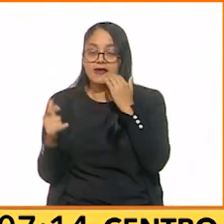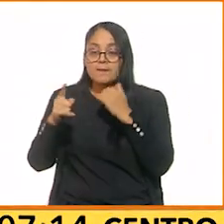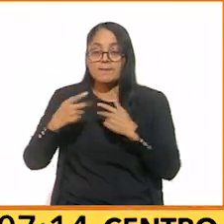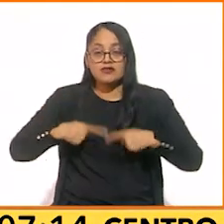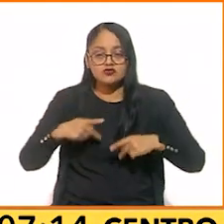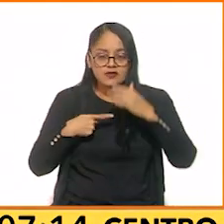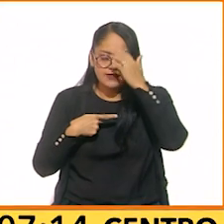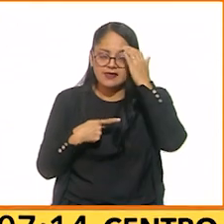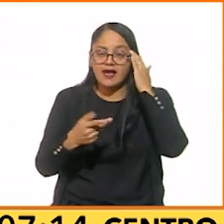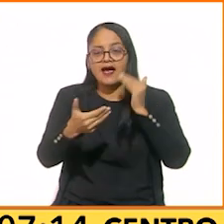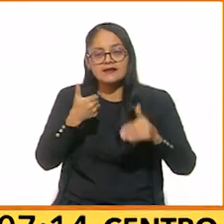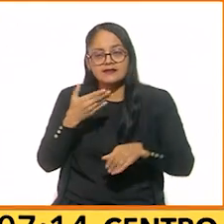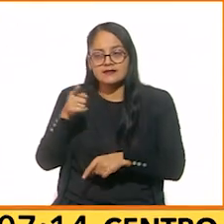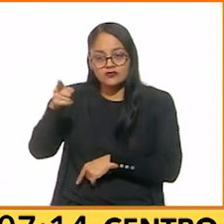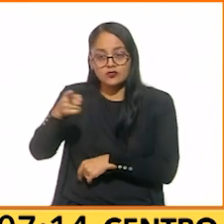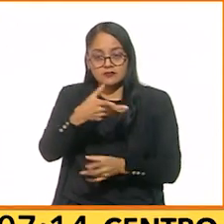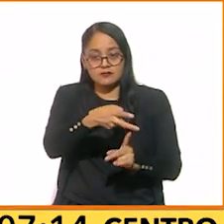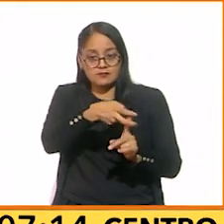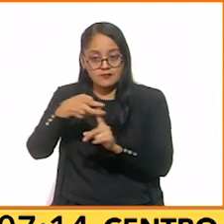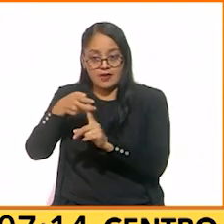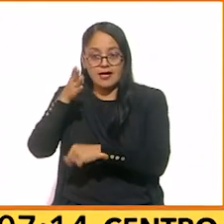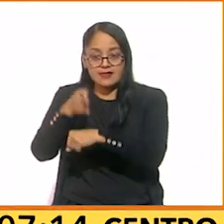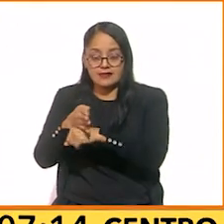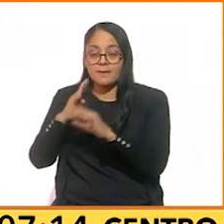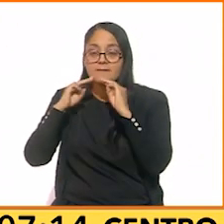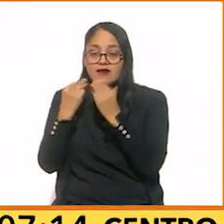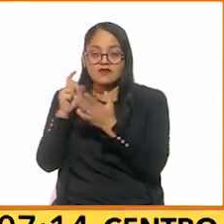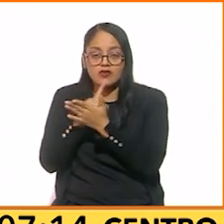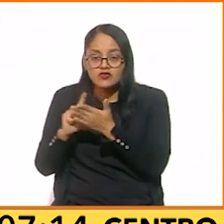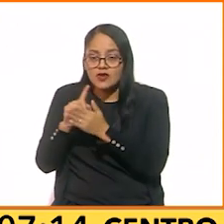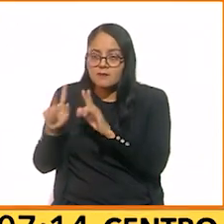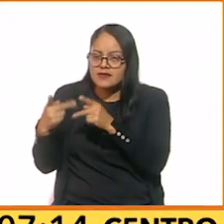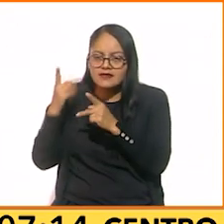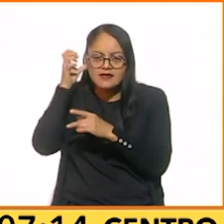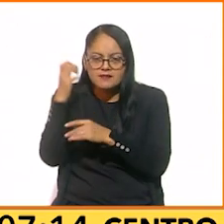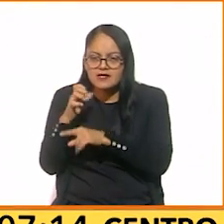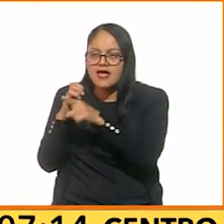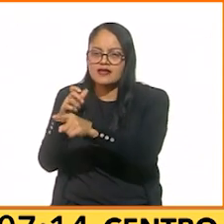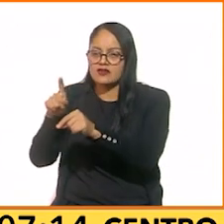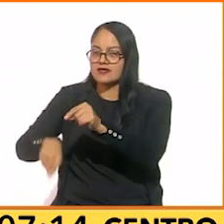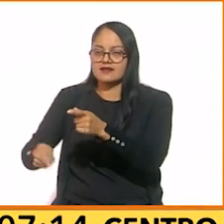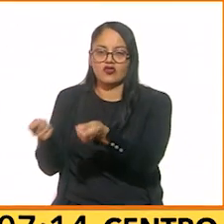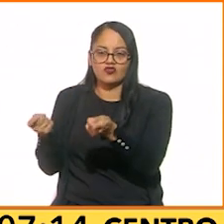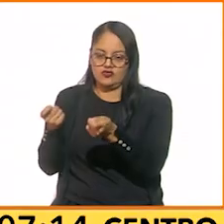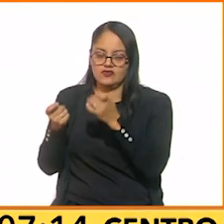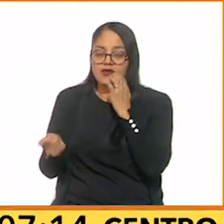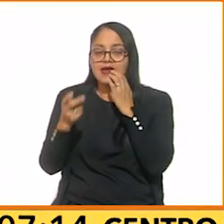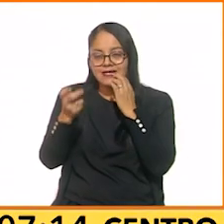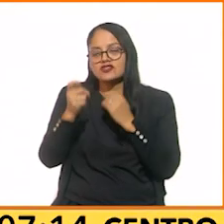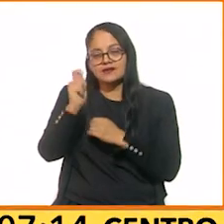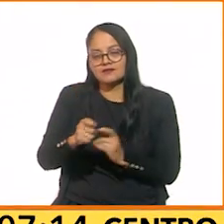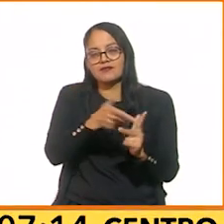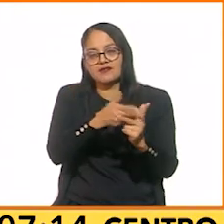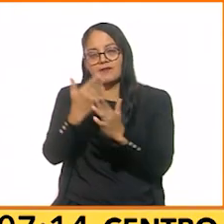reclutamiento, si lo prevenimos, le quitamos la base operativa a los grupos criminales, y esto reduce pues asesinatos como los que estamos